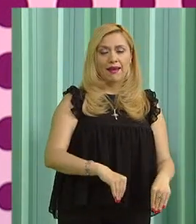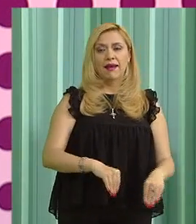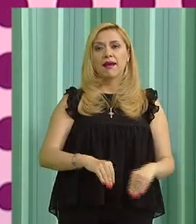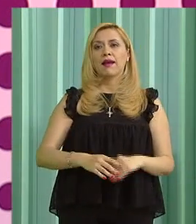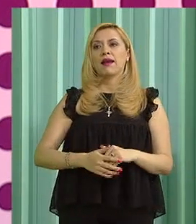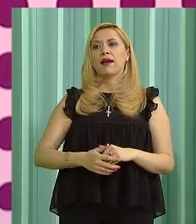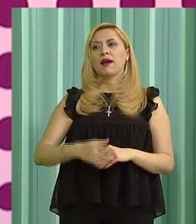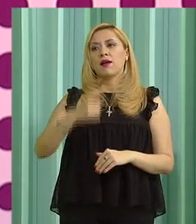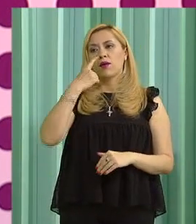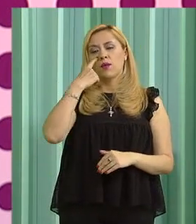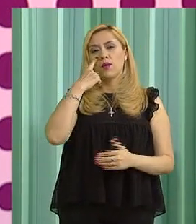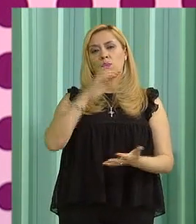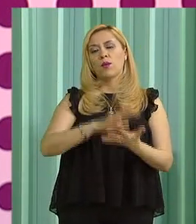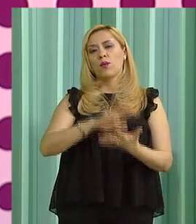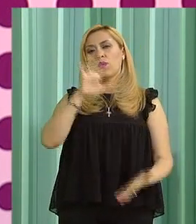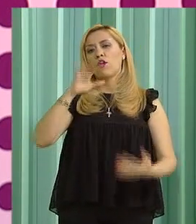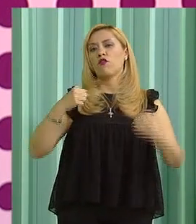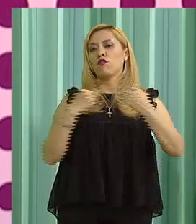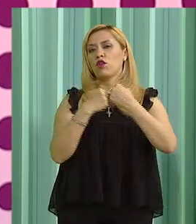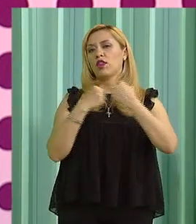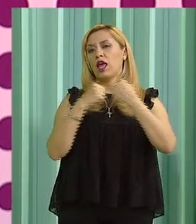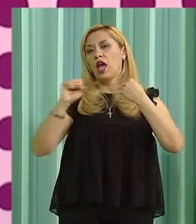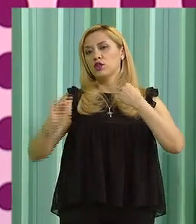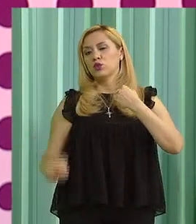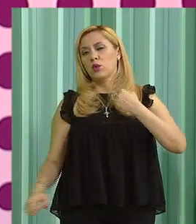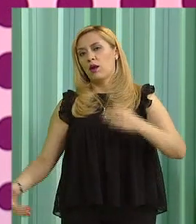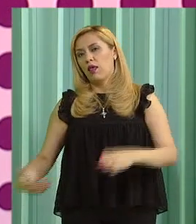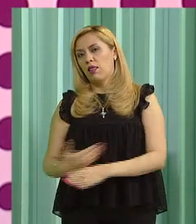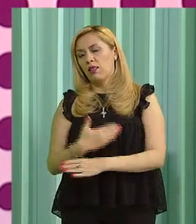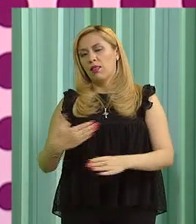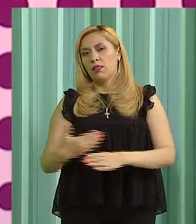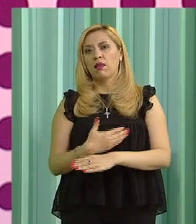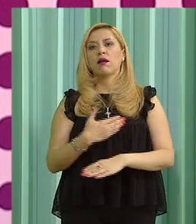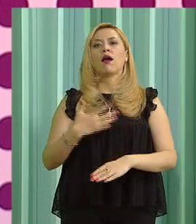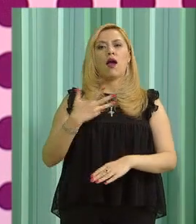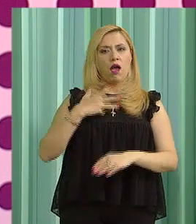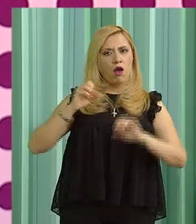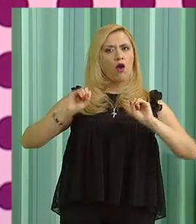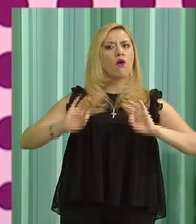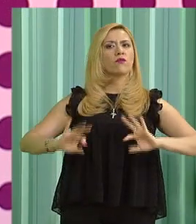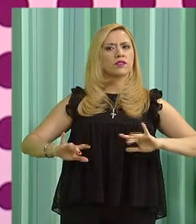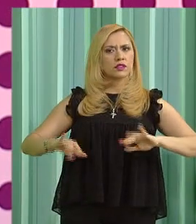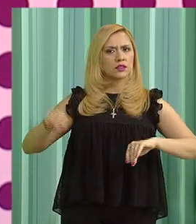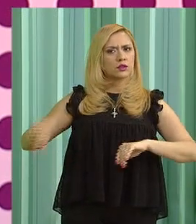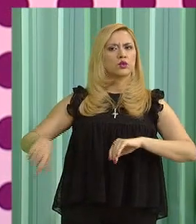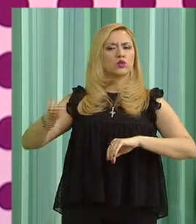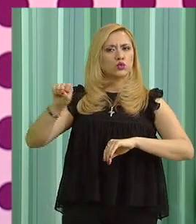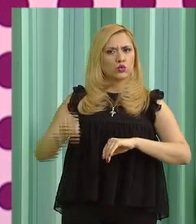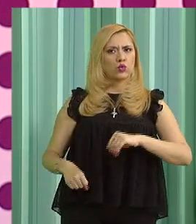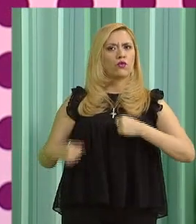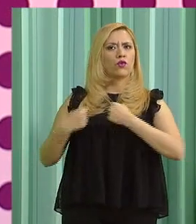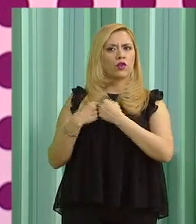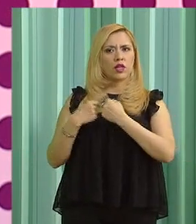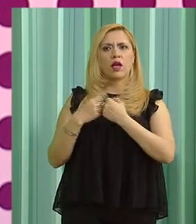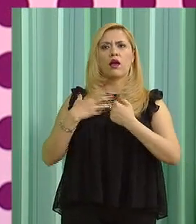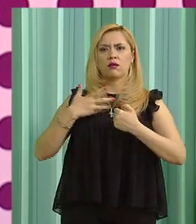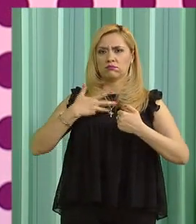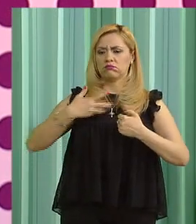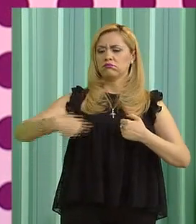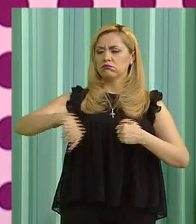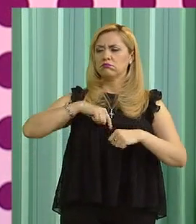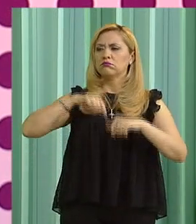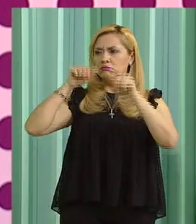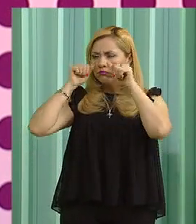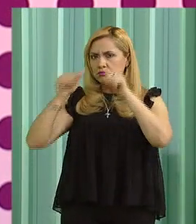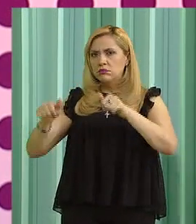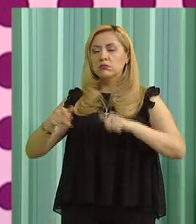generalmente entran por la frontera sur. Nosotros tenemos oficinas de terreno en la frontera sur que dan atención directa a las personas. Pero